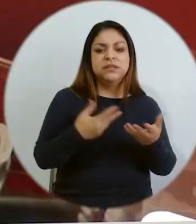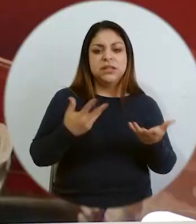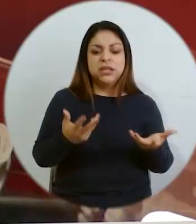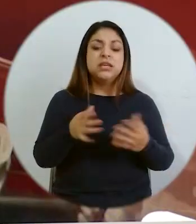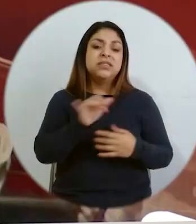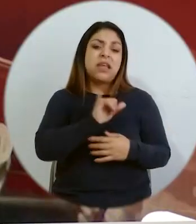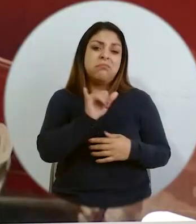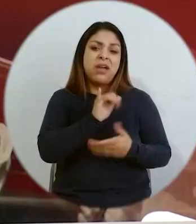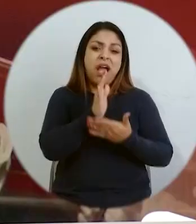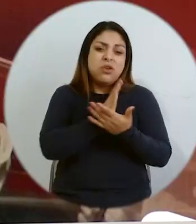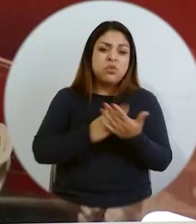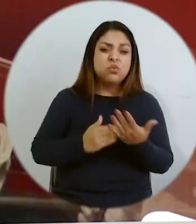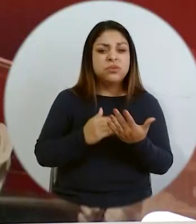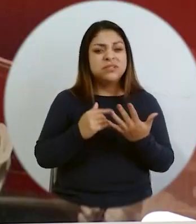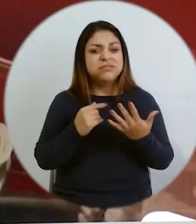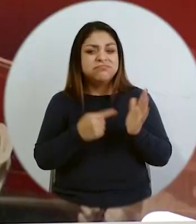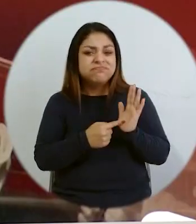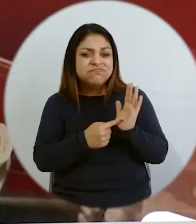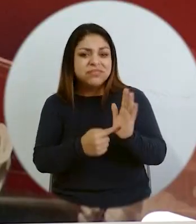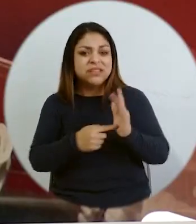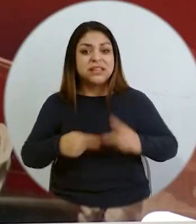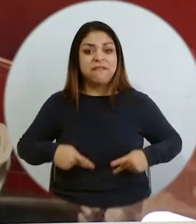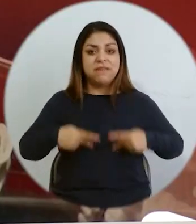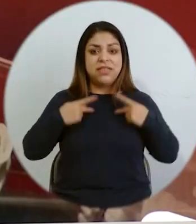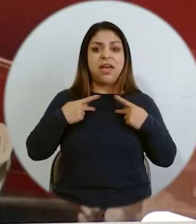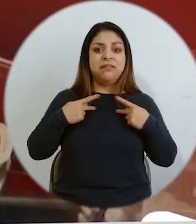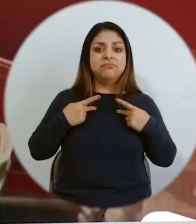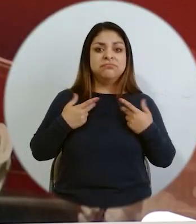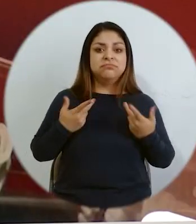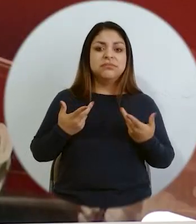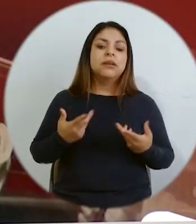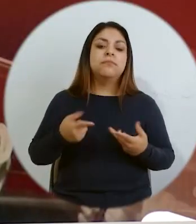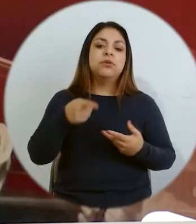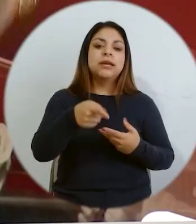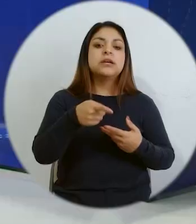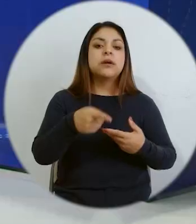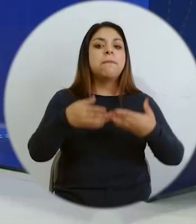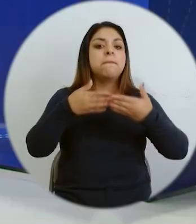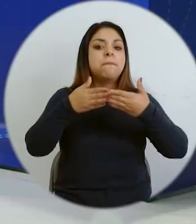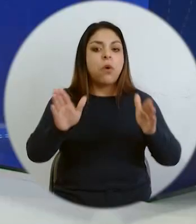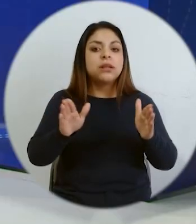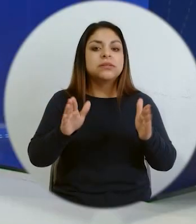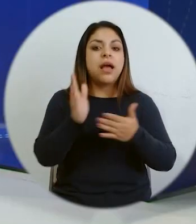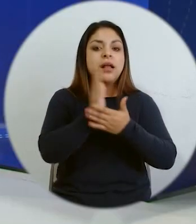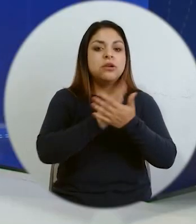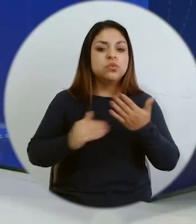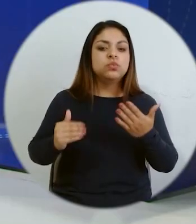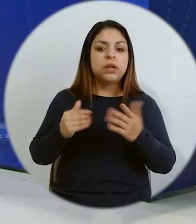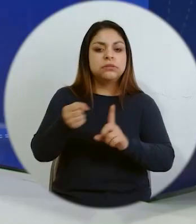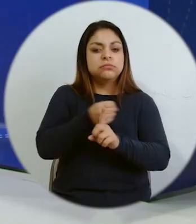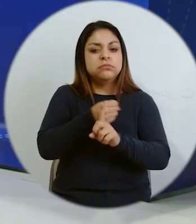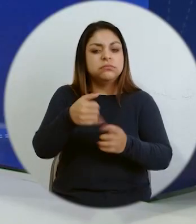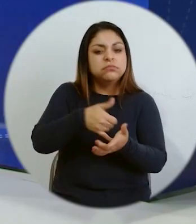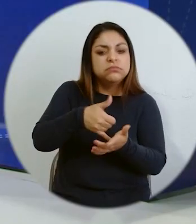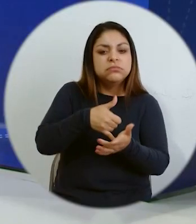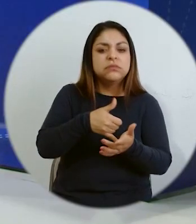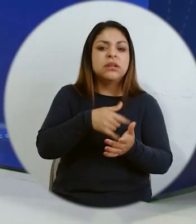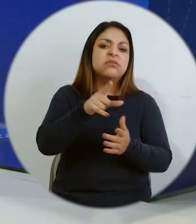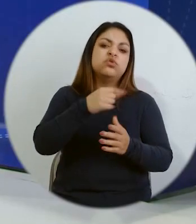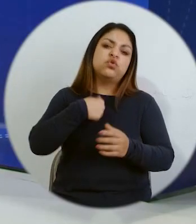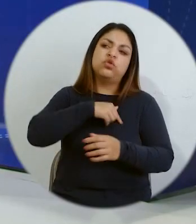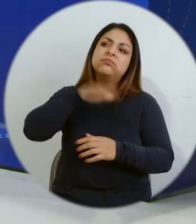indignas de vida, de supervivencia, que claramente es la puerta a muchas otras vulnerabilidades, incluso la